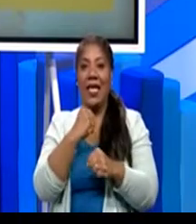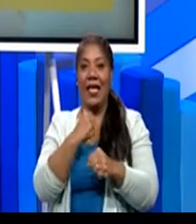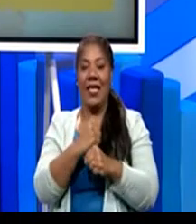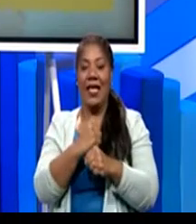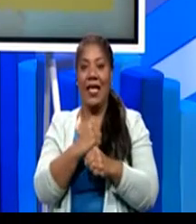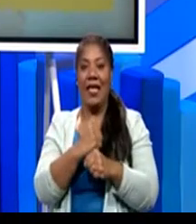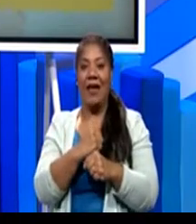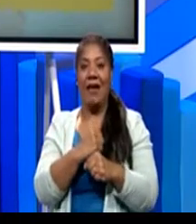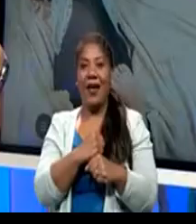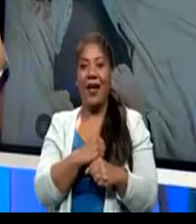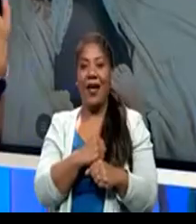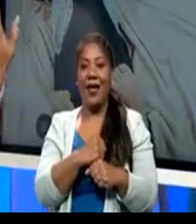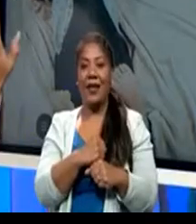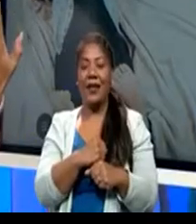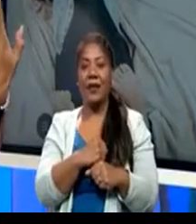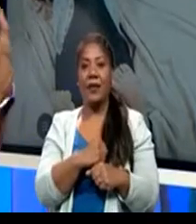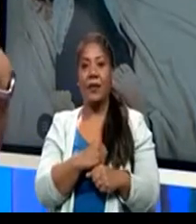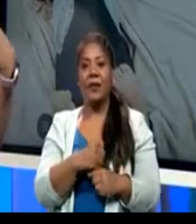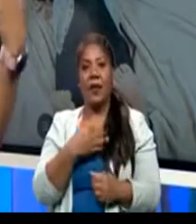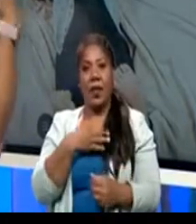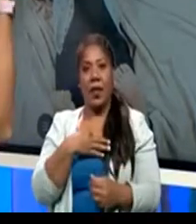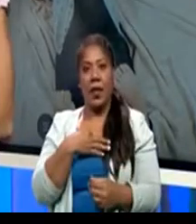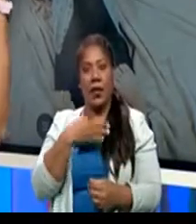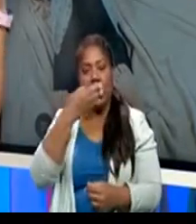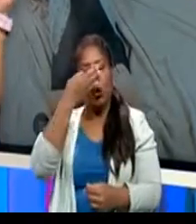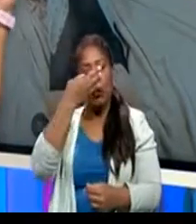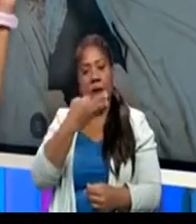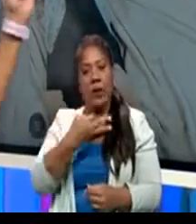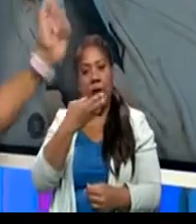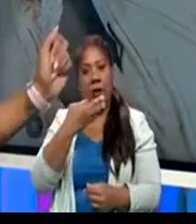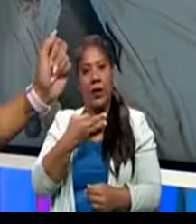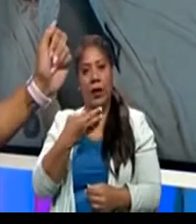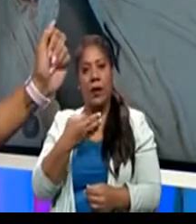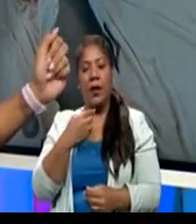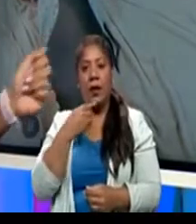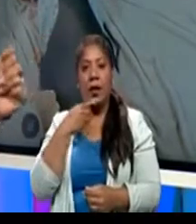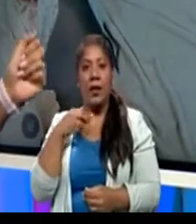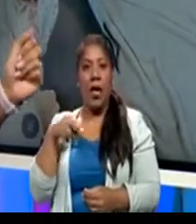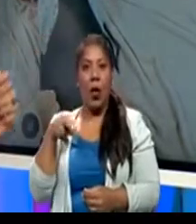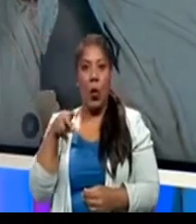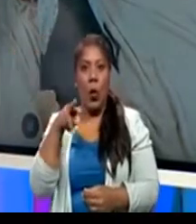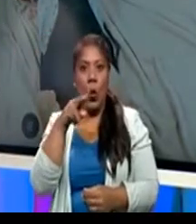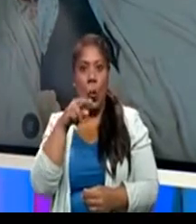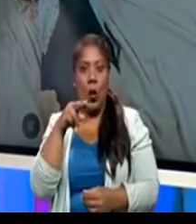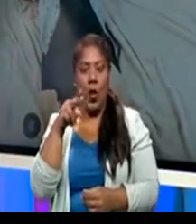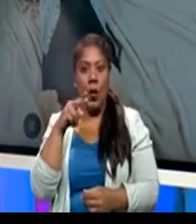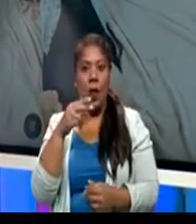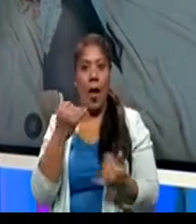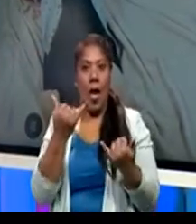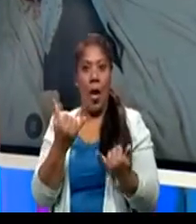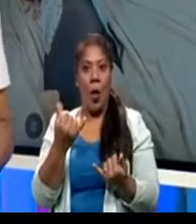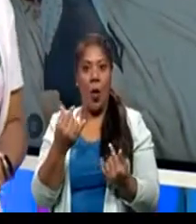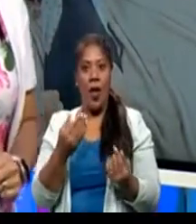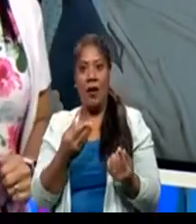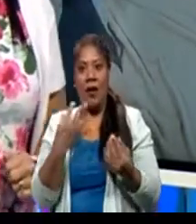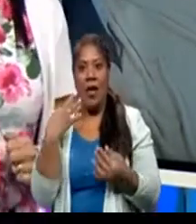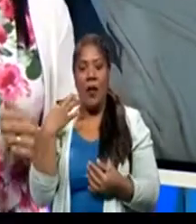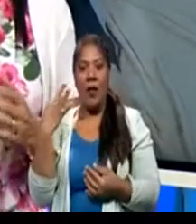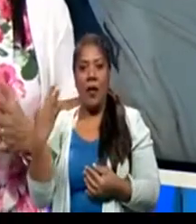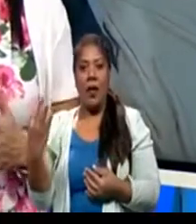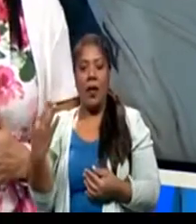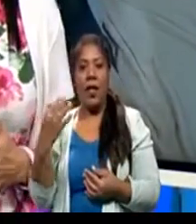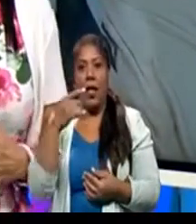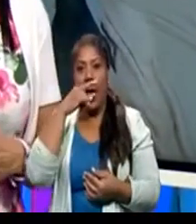esa parte honesta. Y me decía una compañera por allí, que ahora la vamos a llamar, que aquí el niño